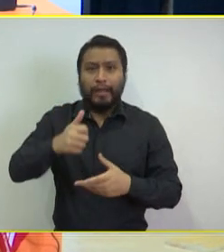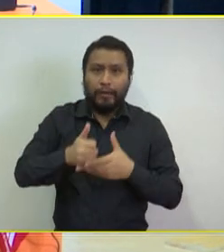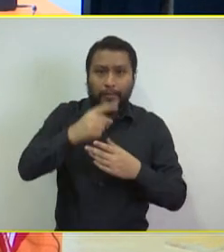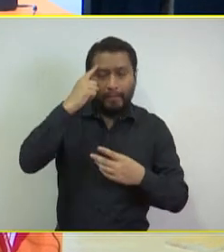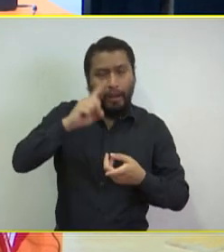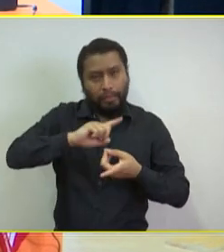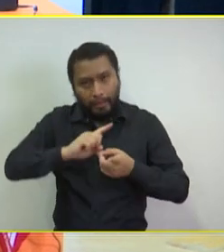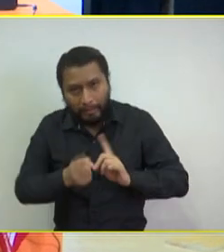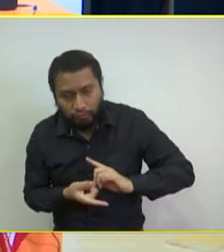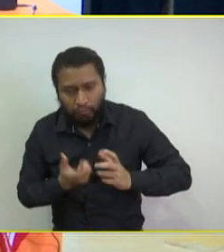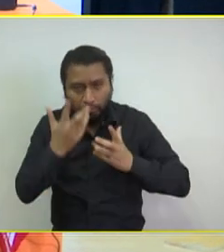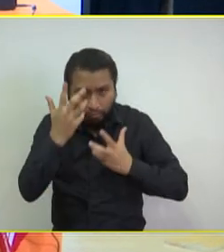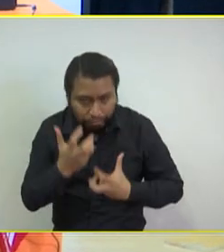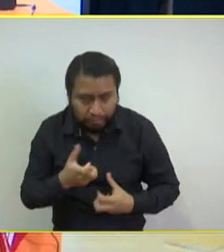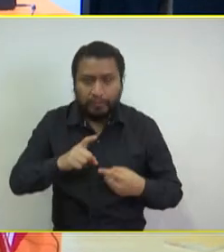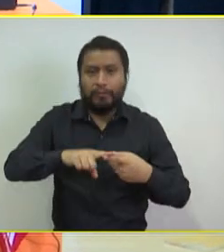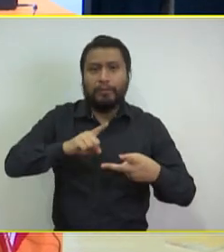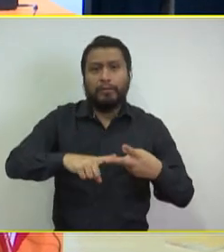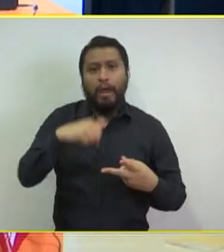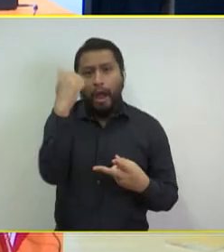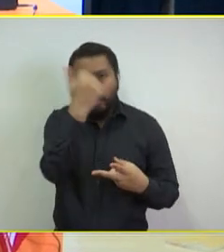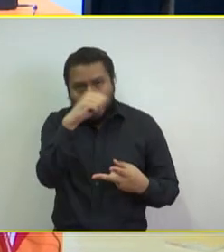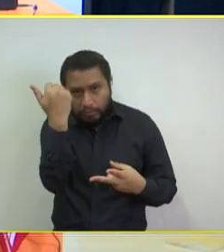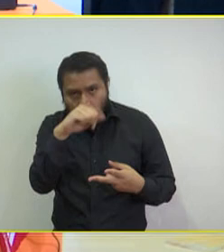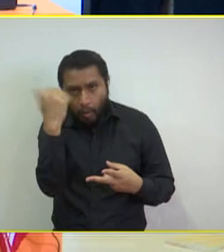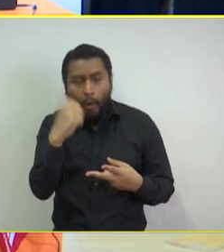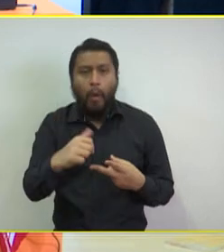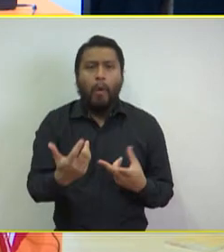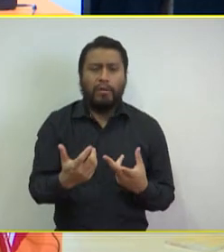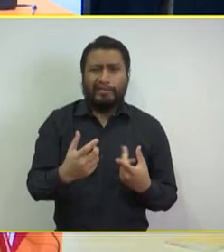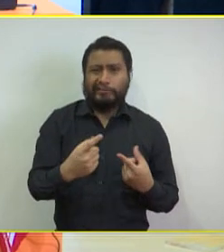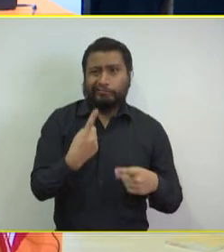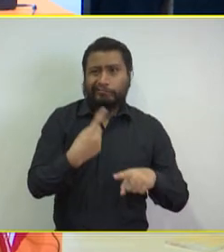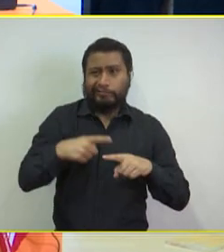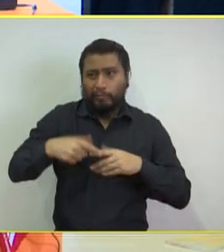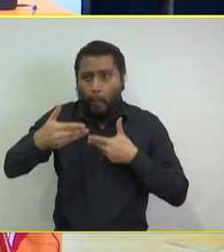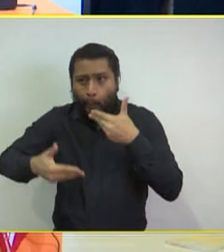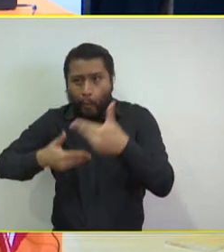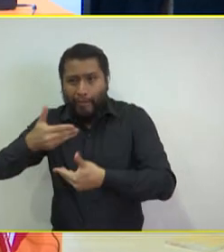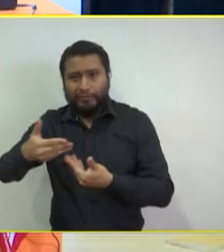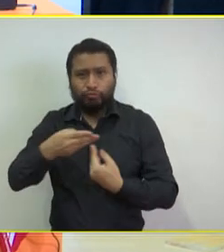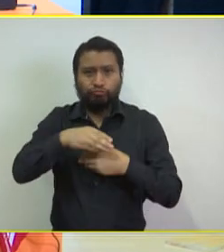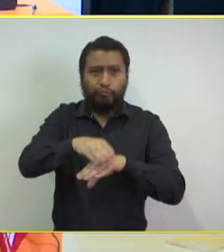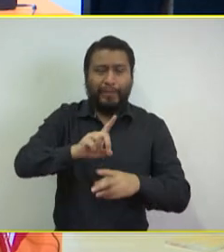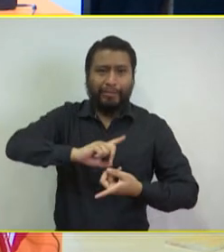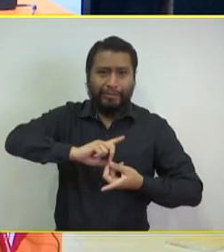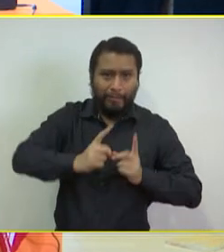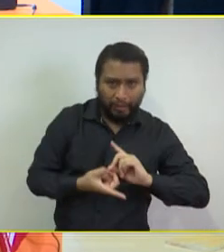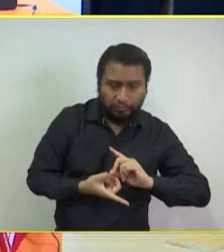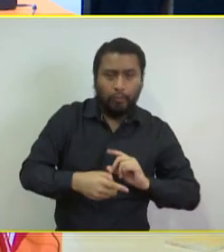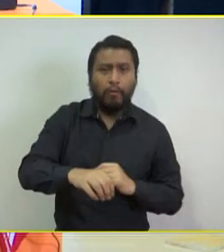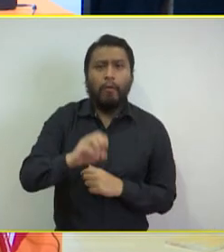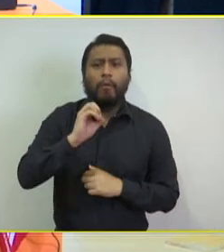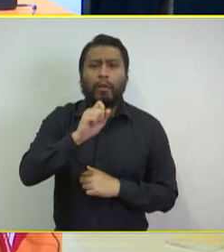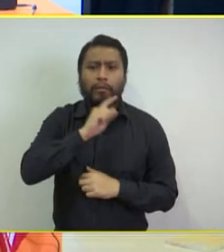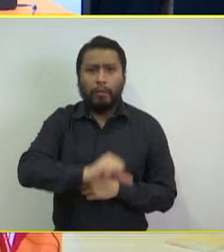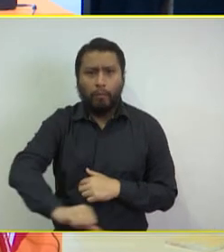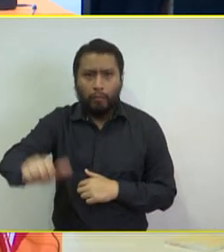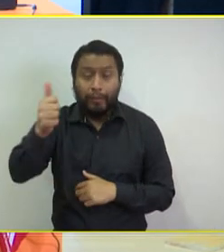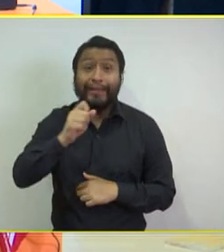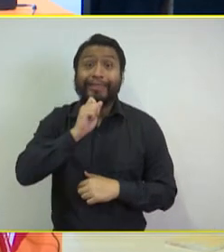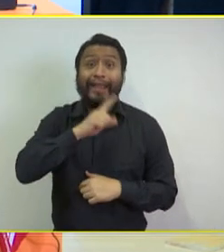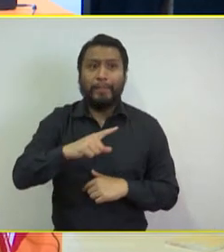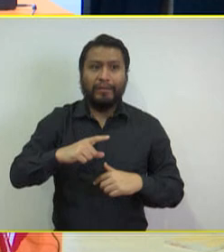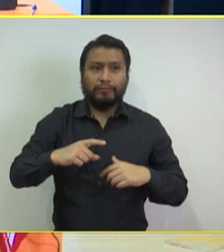el autismo, con muchos procesos depresivos, por ejemplo, o algunos otros, también con el